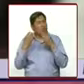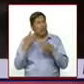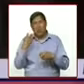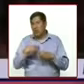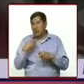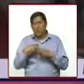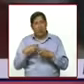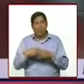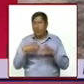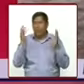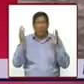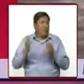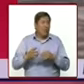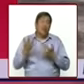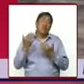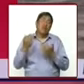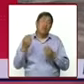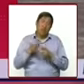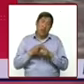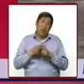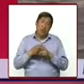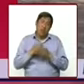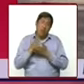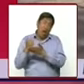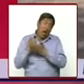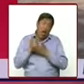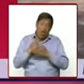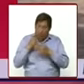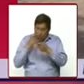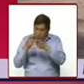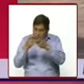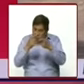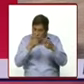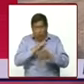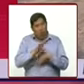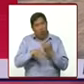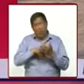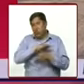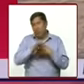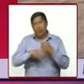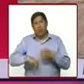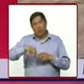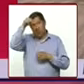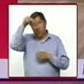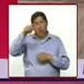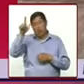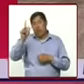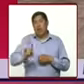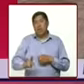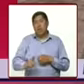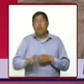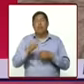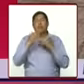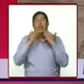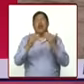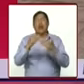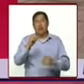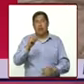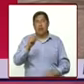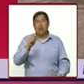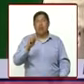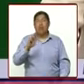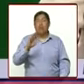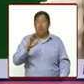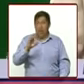difícil llegar, ¿no? Esperemos que la ayuda llegue pronto y vaya también a monitorear todo lo que es el norte de La Paz. Marcela, gracias por haber hablado